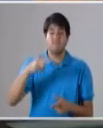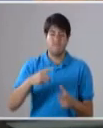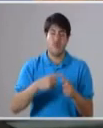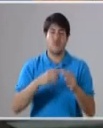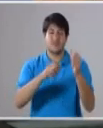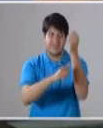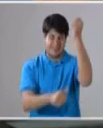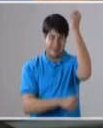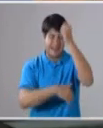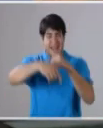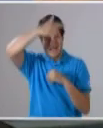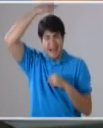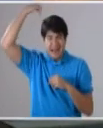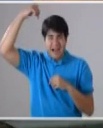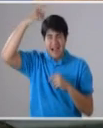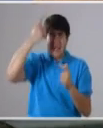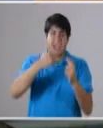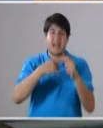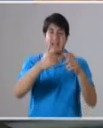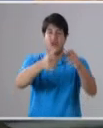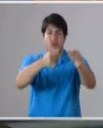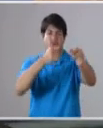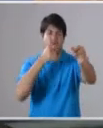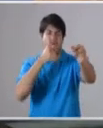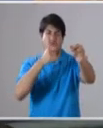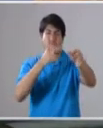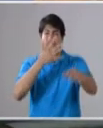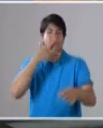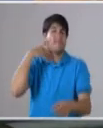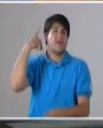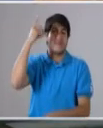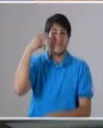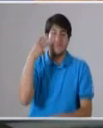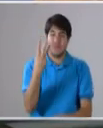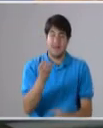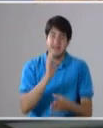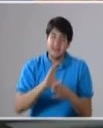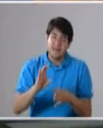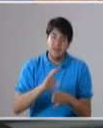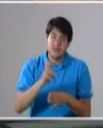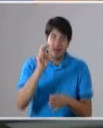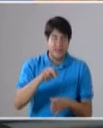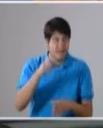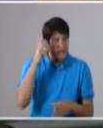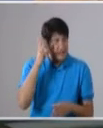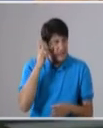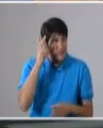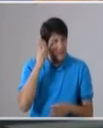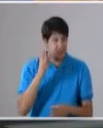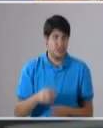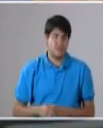arcángel y con trompeta de Dios. Las tres cosas se tienen que escuchar.